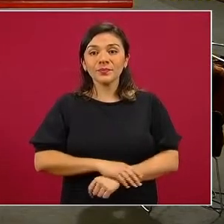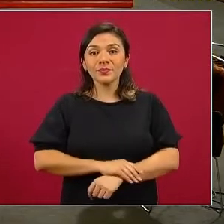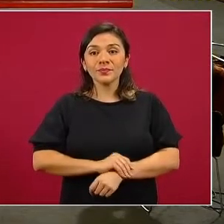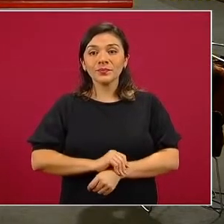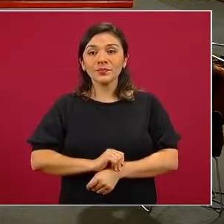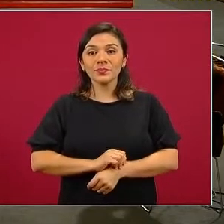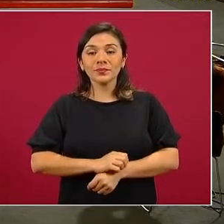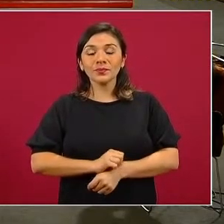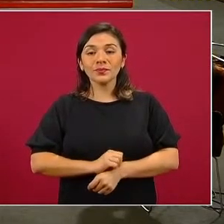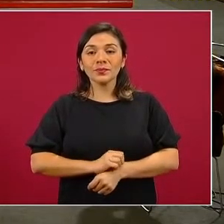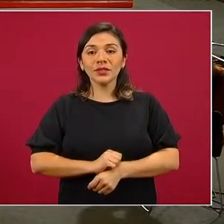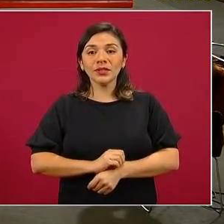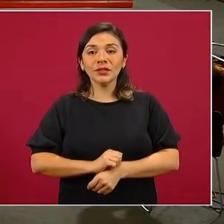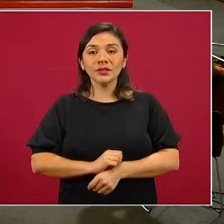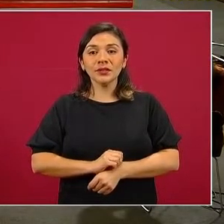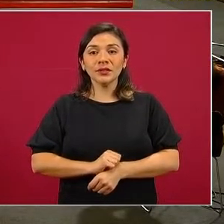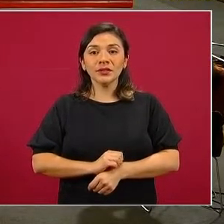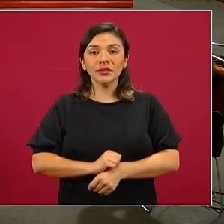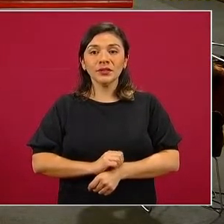Adelante.